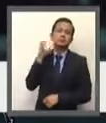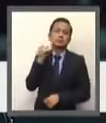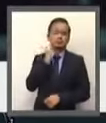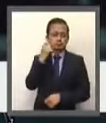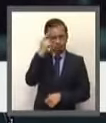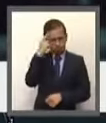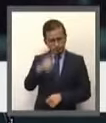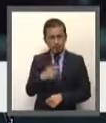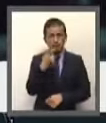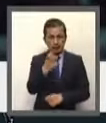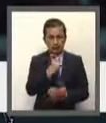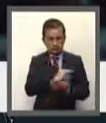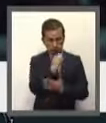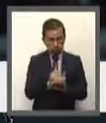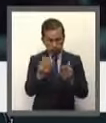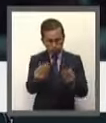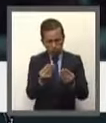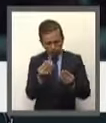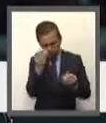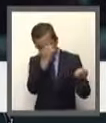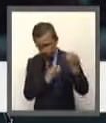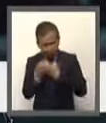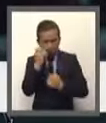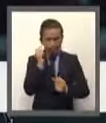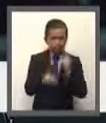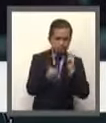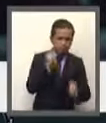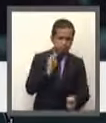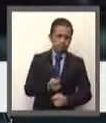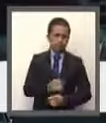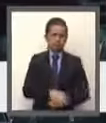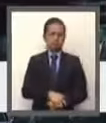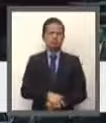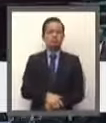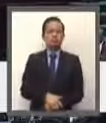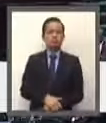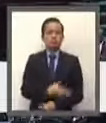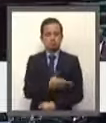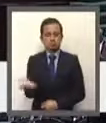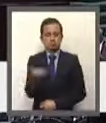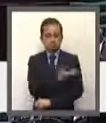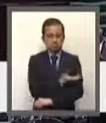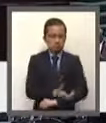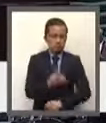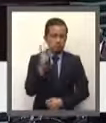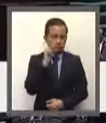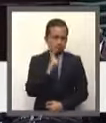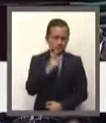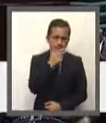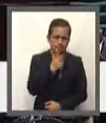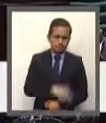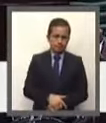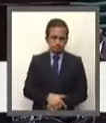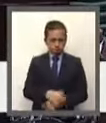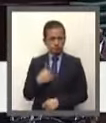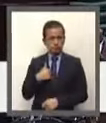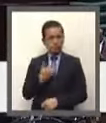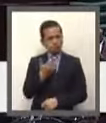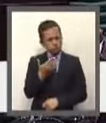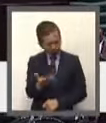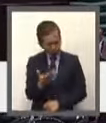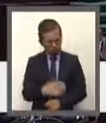lo informado por el gobierno federal. Compañeras y compañeros, los invito a que